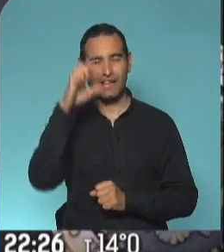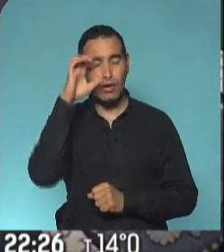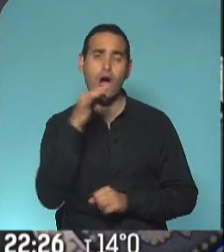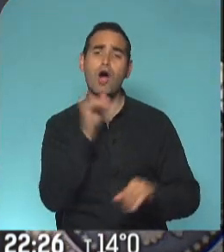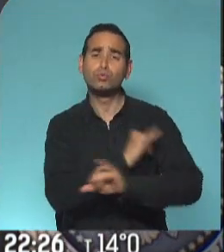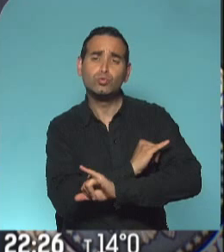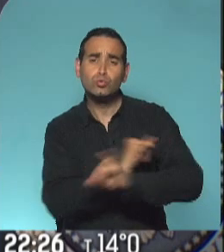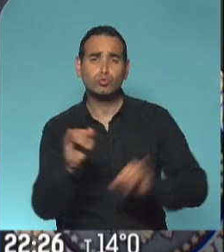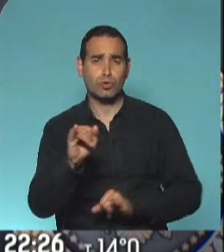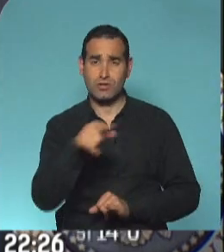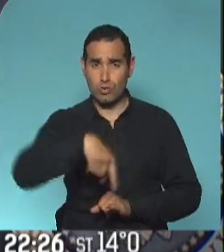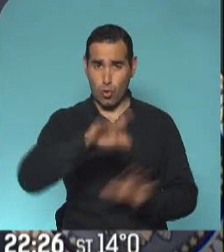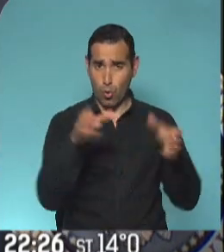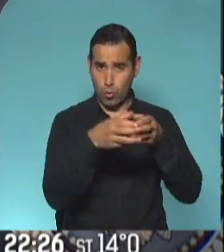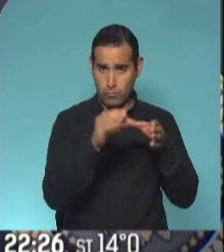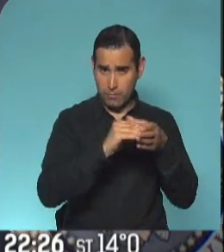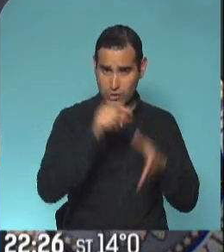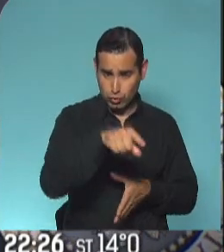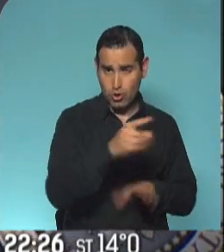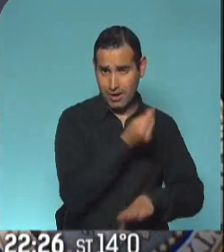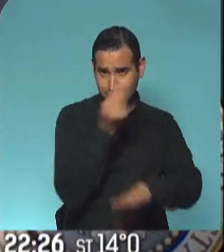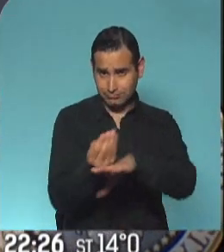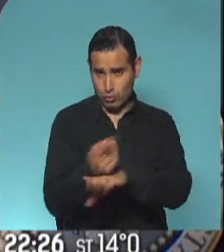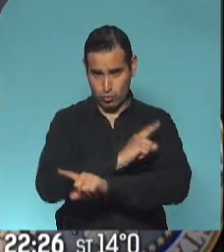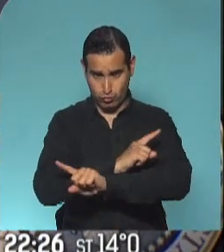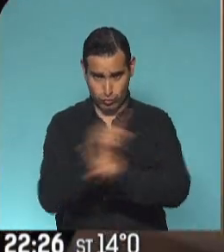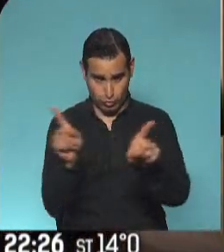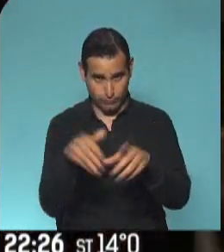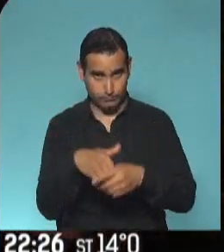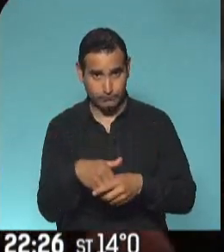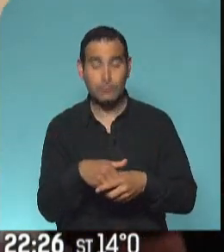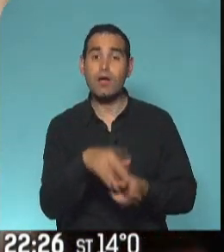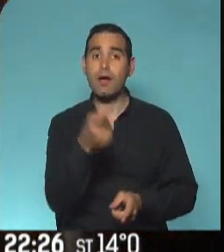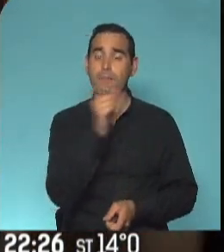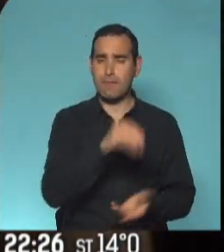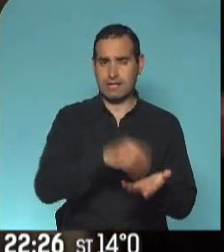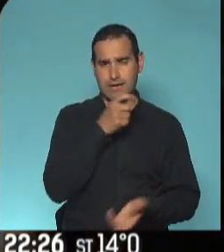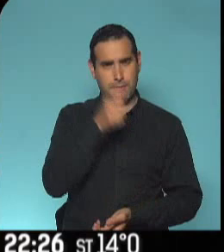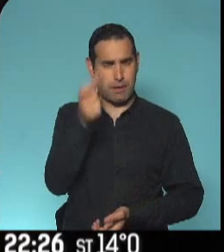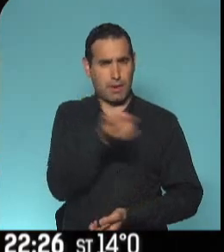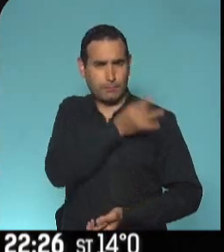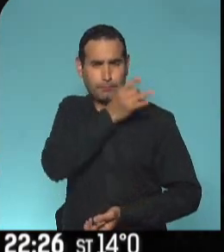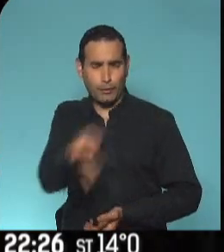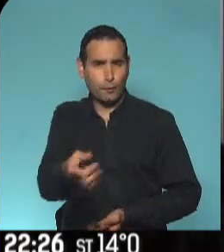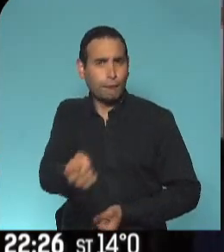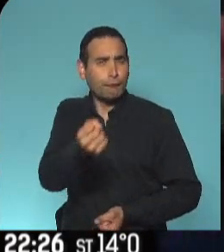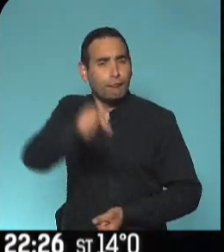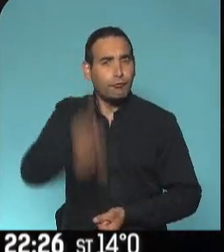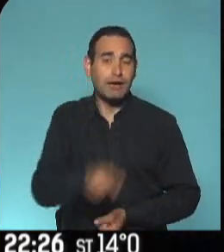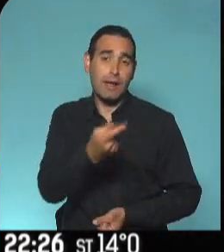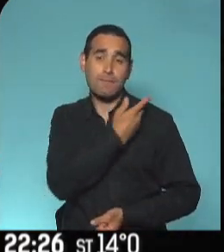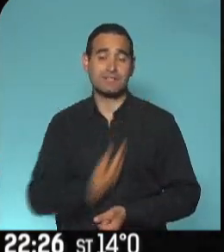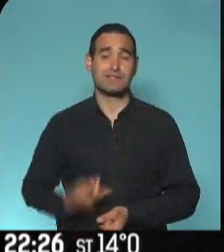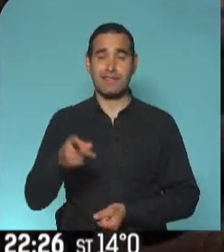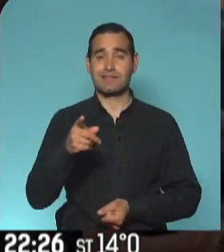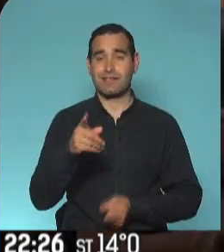que ningún integrante de su administración comparecerá ante el Congreso, y respondió atacando con agresividad tanto a la presidenta de